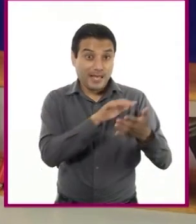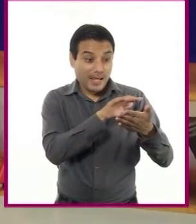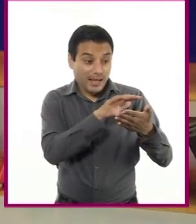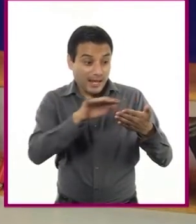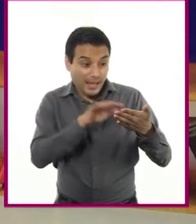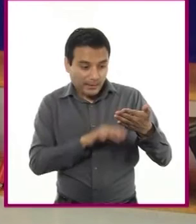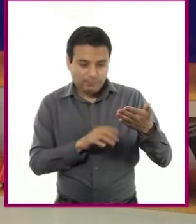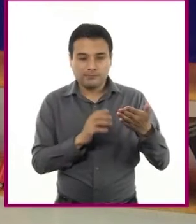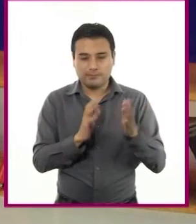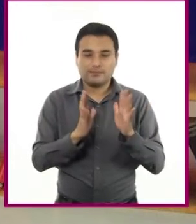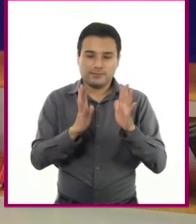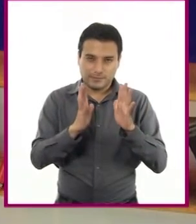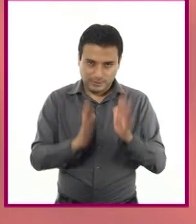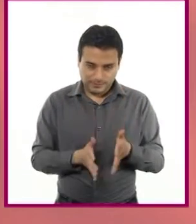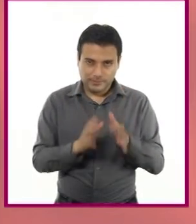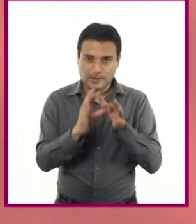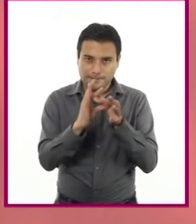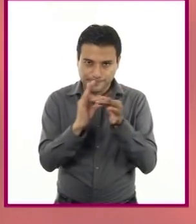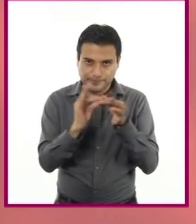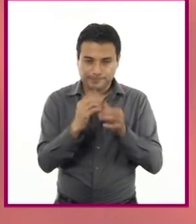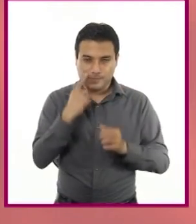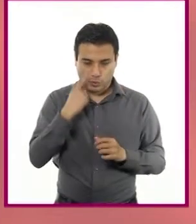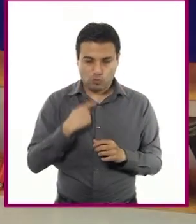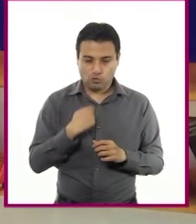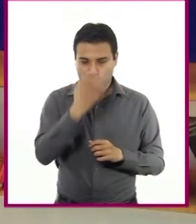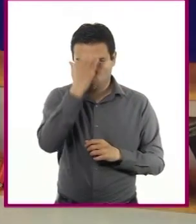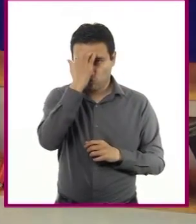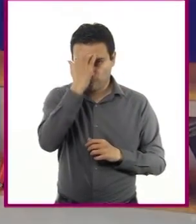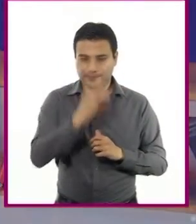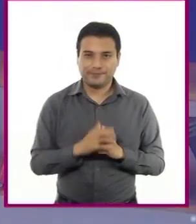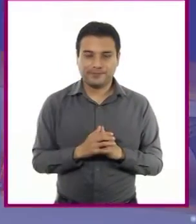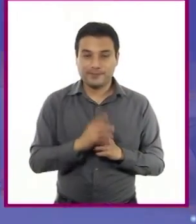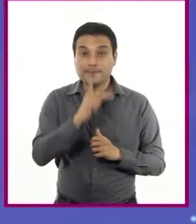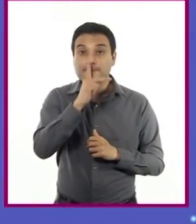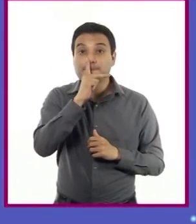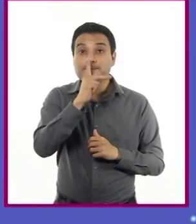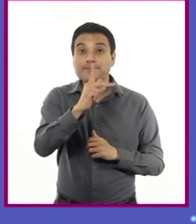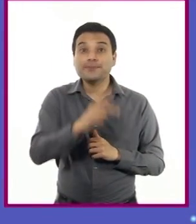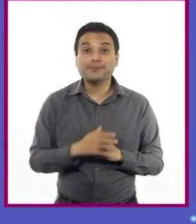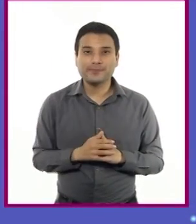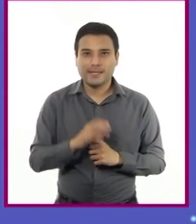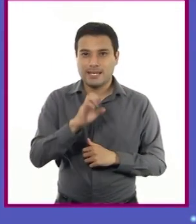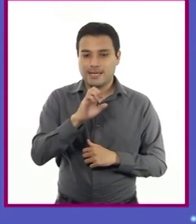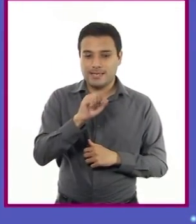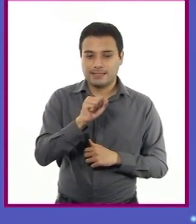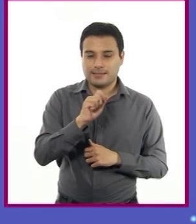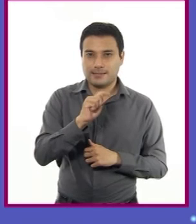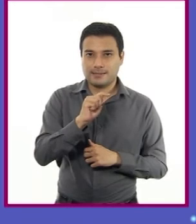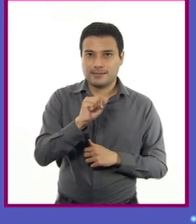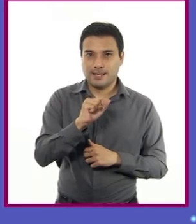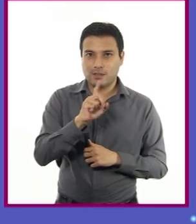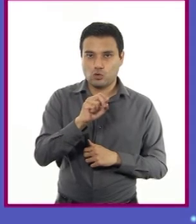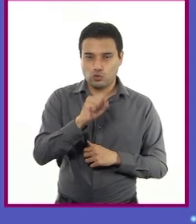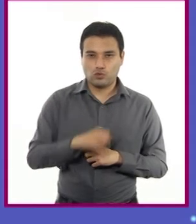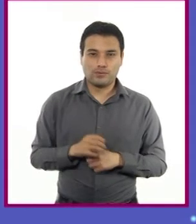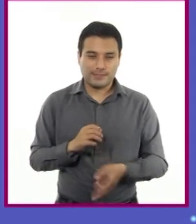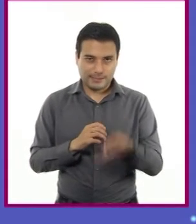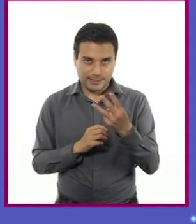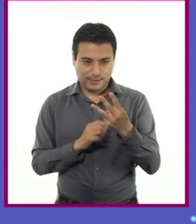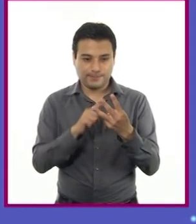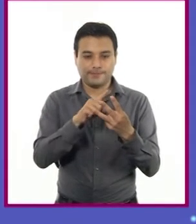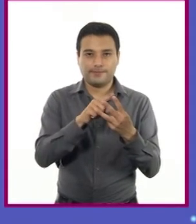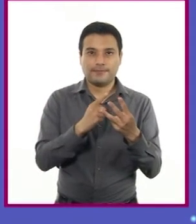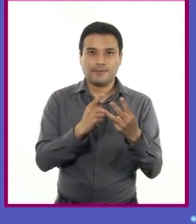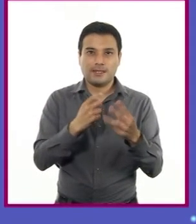sí me lo sé. Adelante. El concepto es estados, y estos son tres: